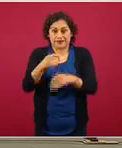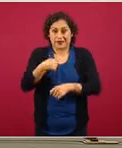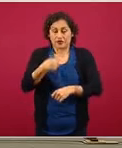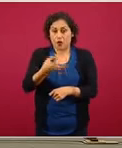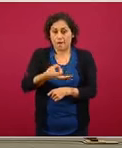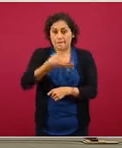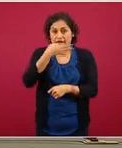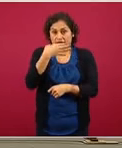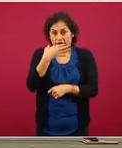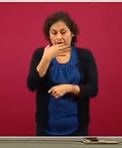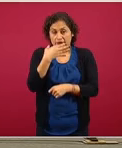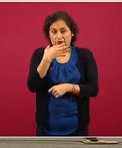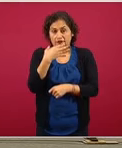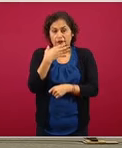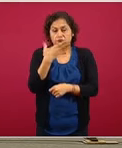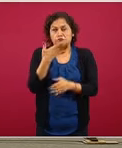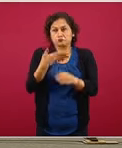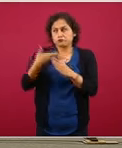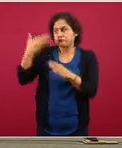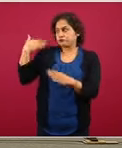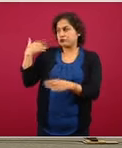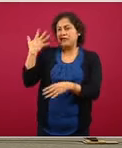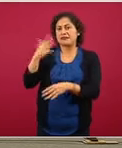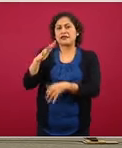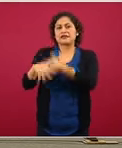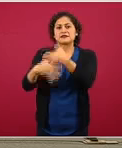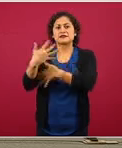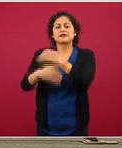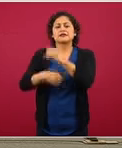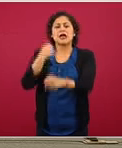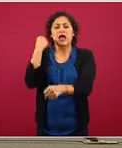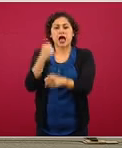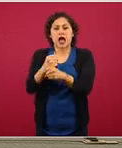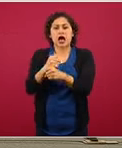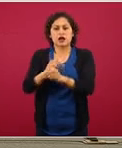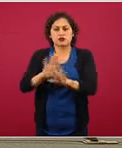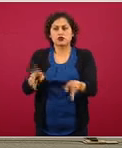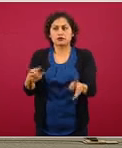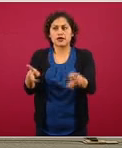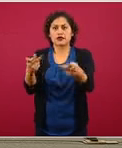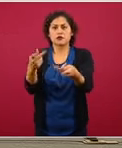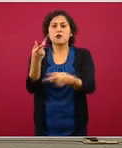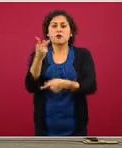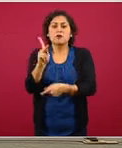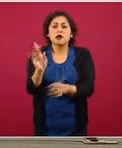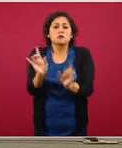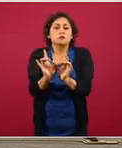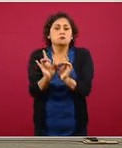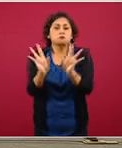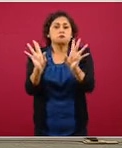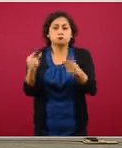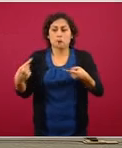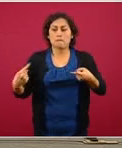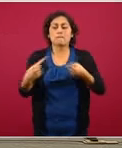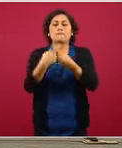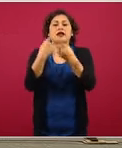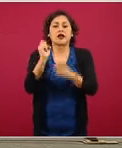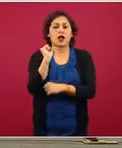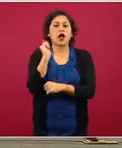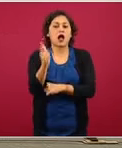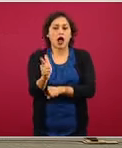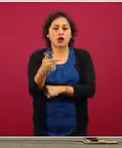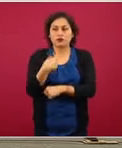que tiene 10 o 15 años en el mercado, puedo presentar un evento adverso. Ese evento yo